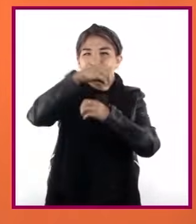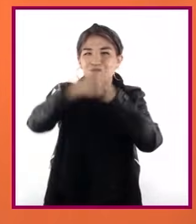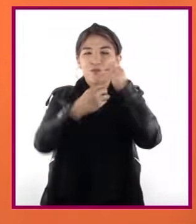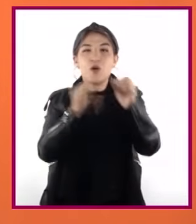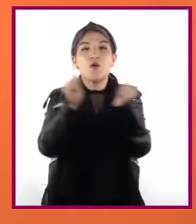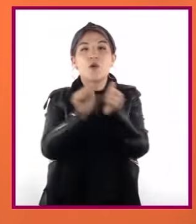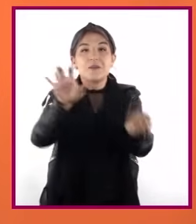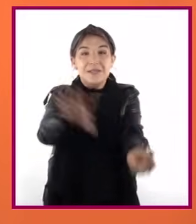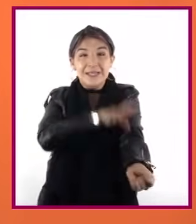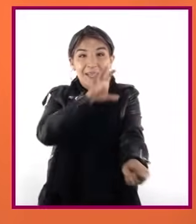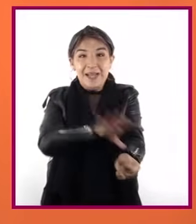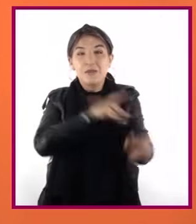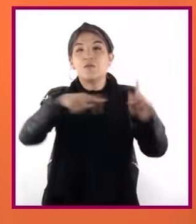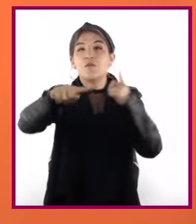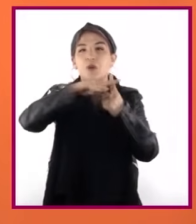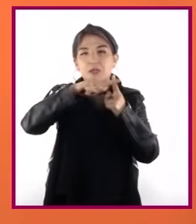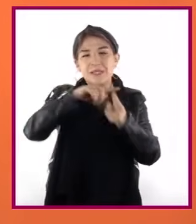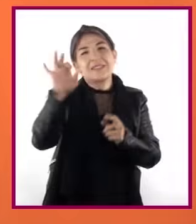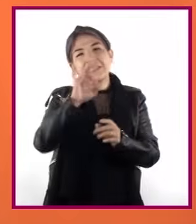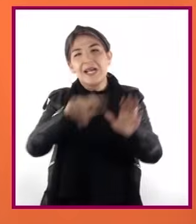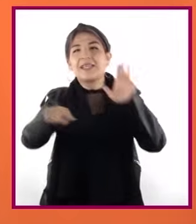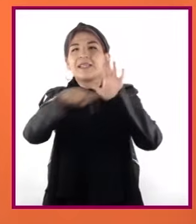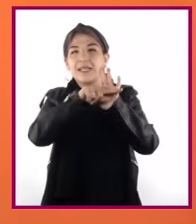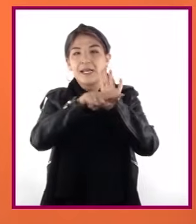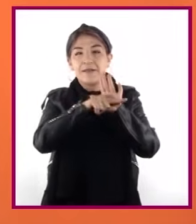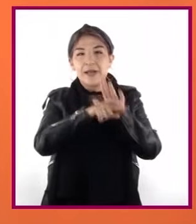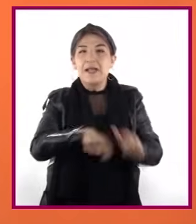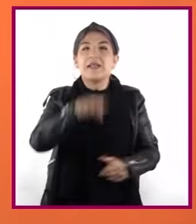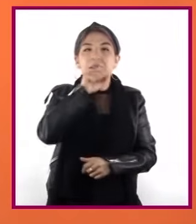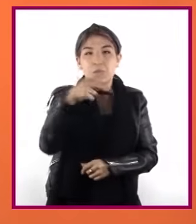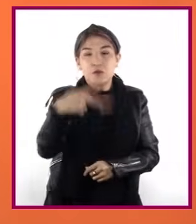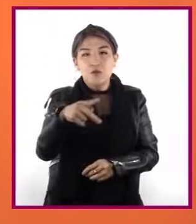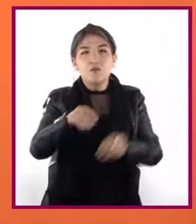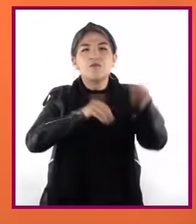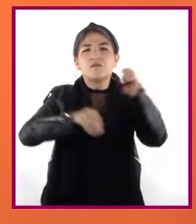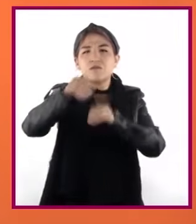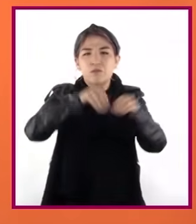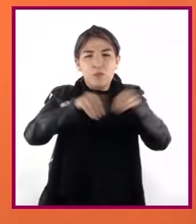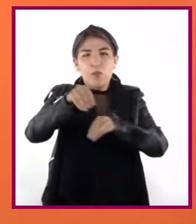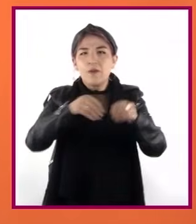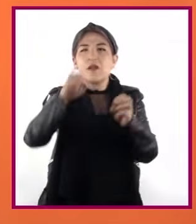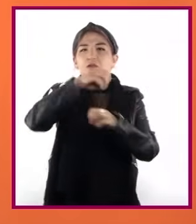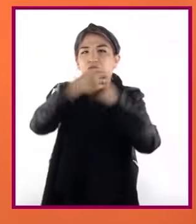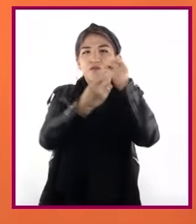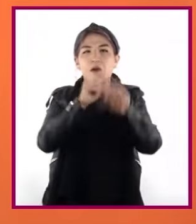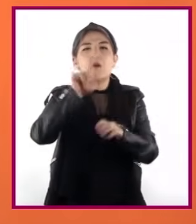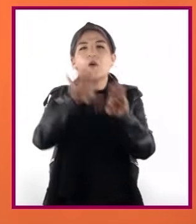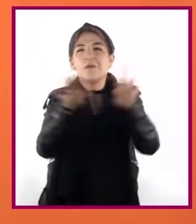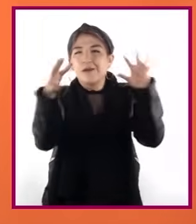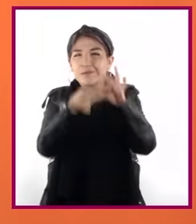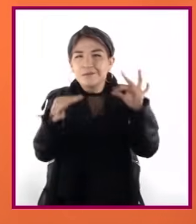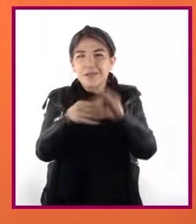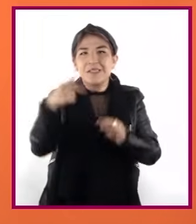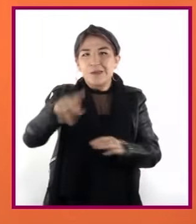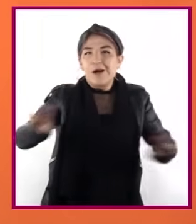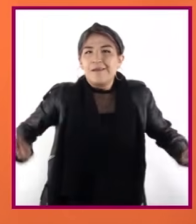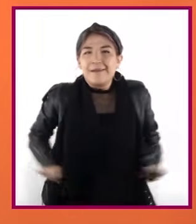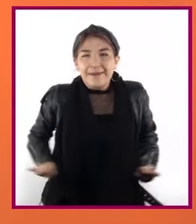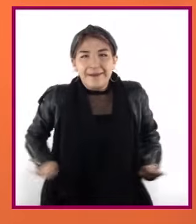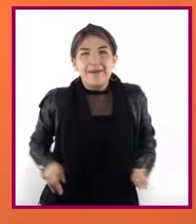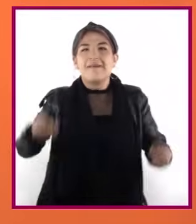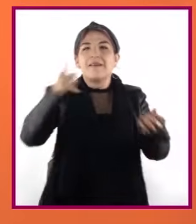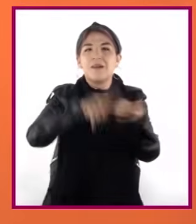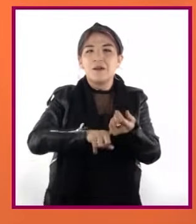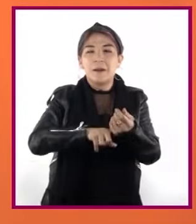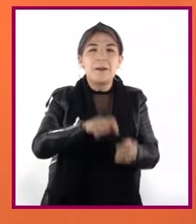carga eléctrica positiva o negativa, en tanto que el modelo de partículas describe la organización de las partículas